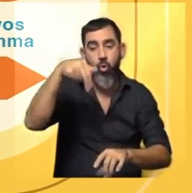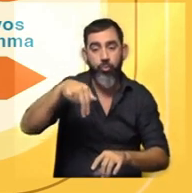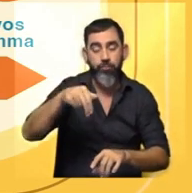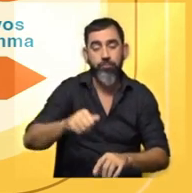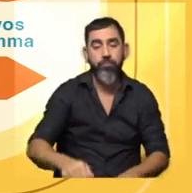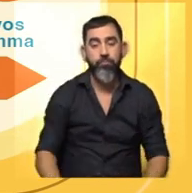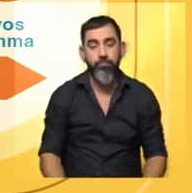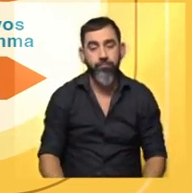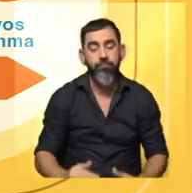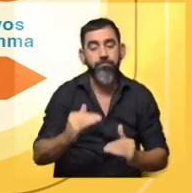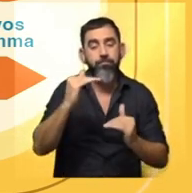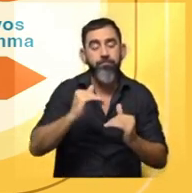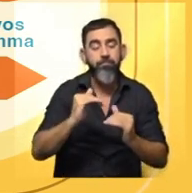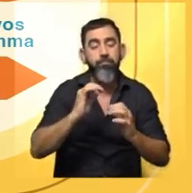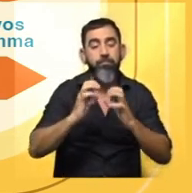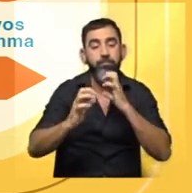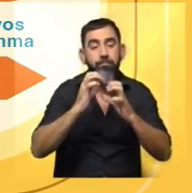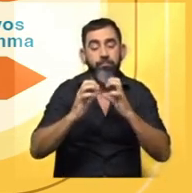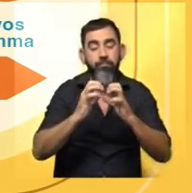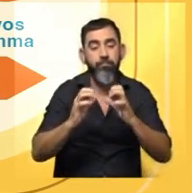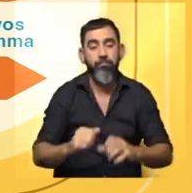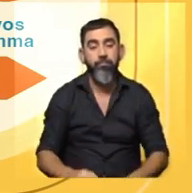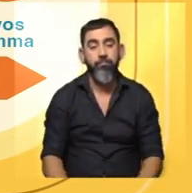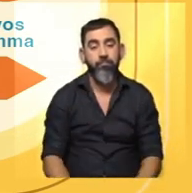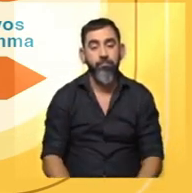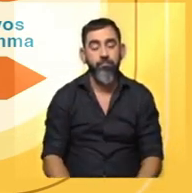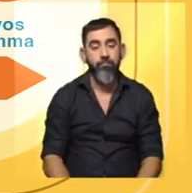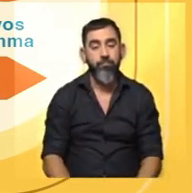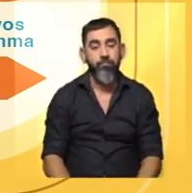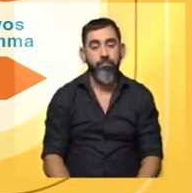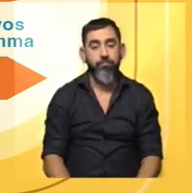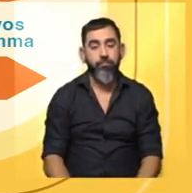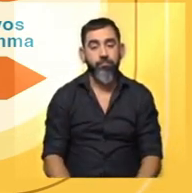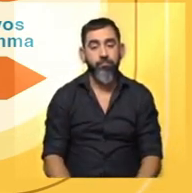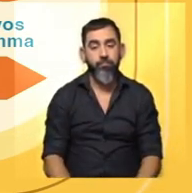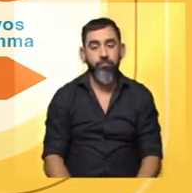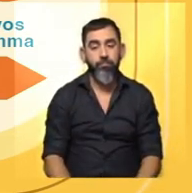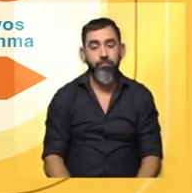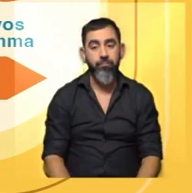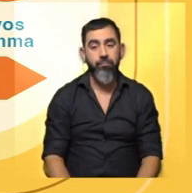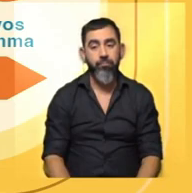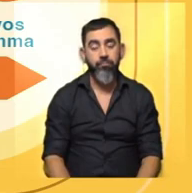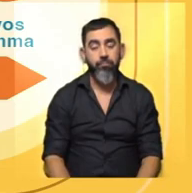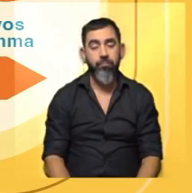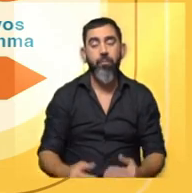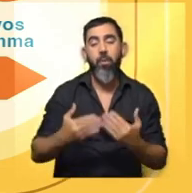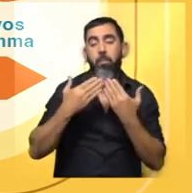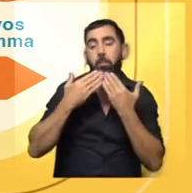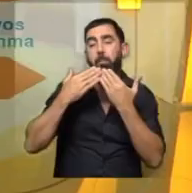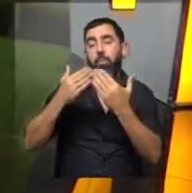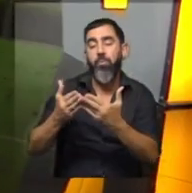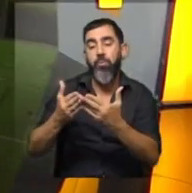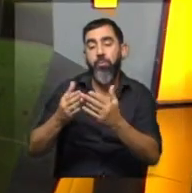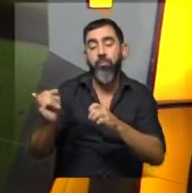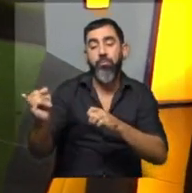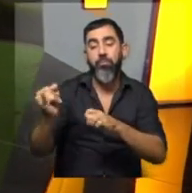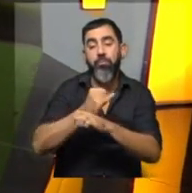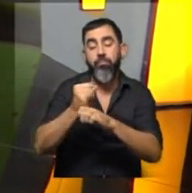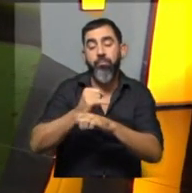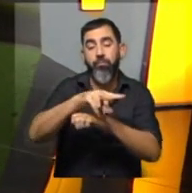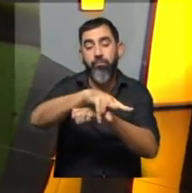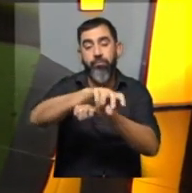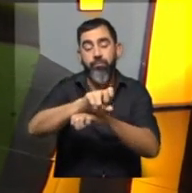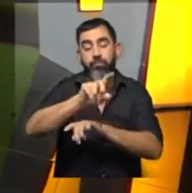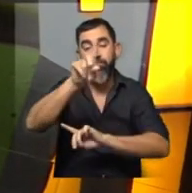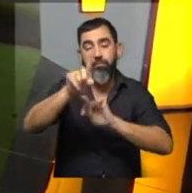con menos energía, ¿no? Este es el espectro electromagnético. Y bueno, fuimos a preguntarle al Instituto de Física de